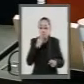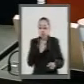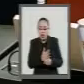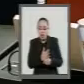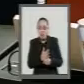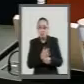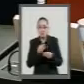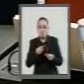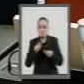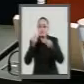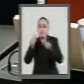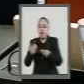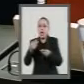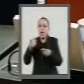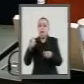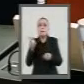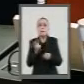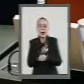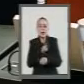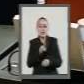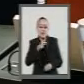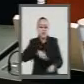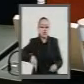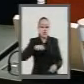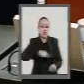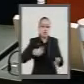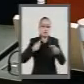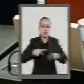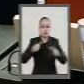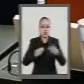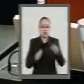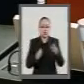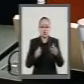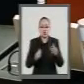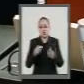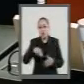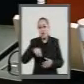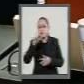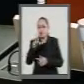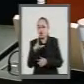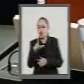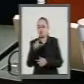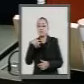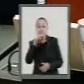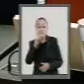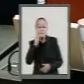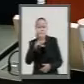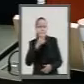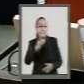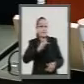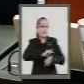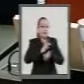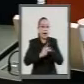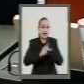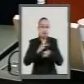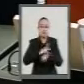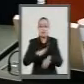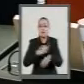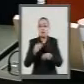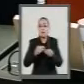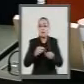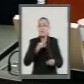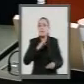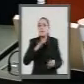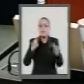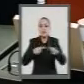rendirle cuentas no solamente a los ciudadanos de Nuevo León, sino de todo el país, porque se trata de la pérdida de vidas humanas de